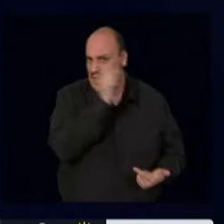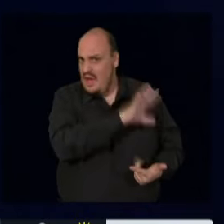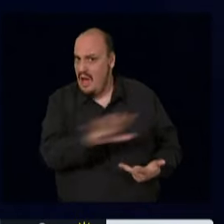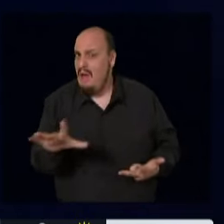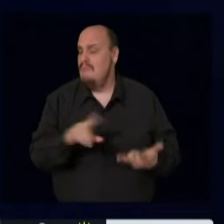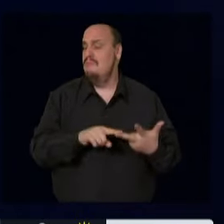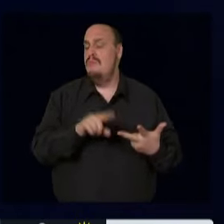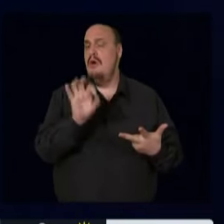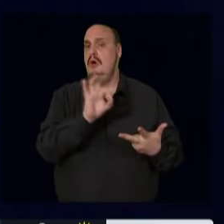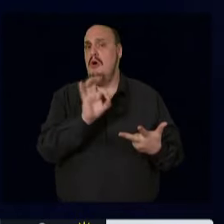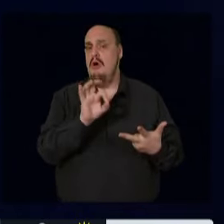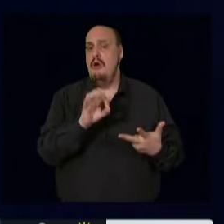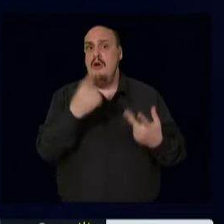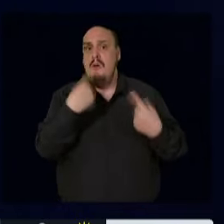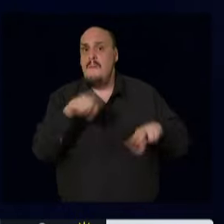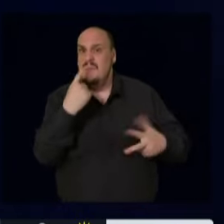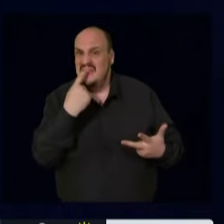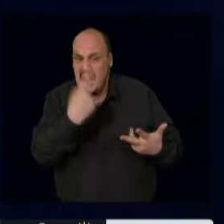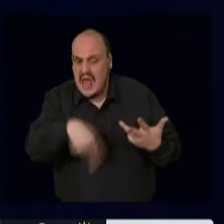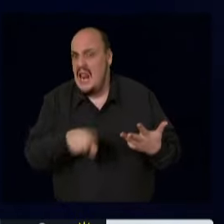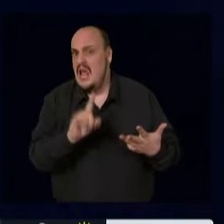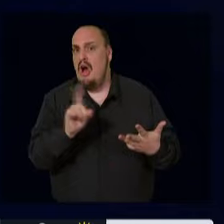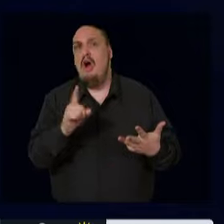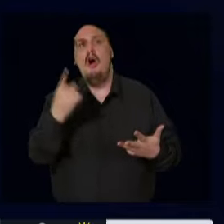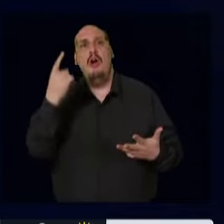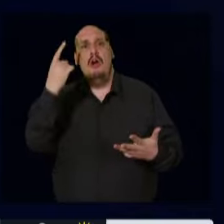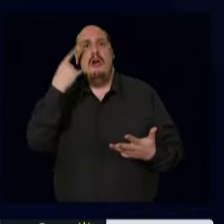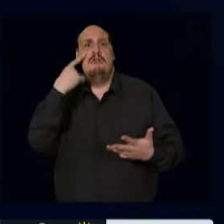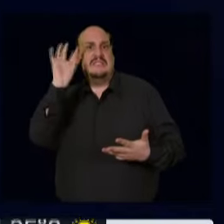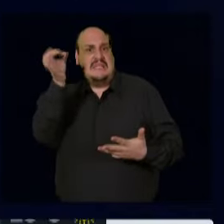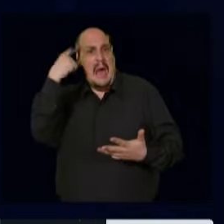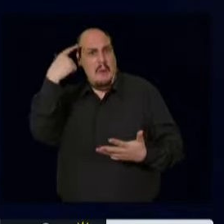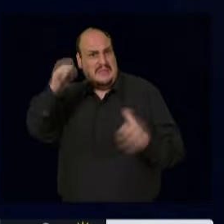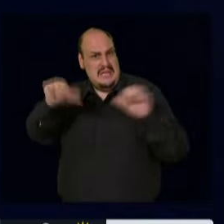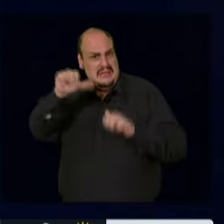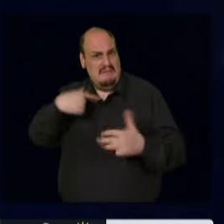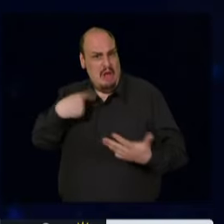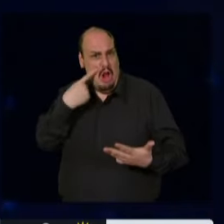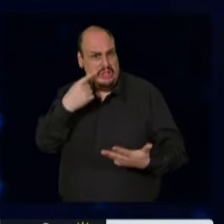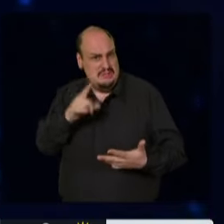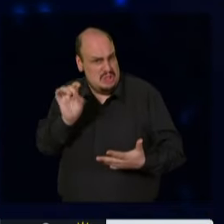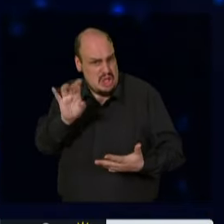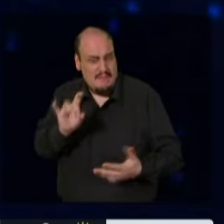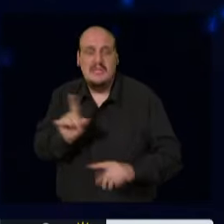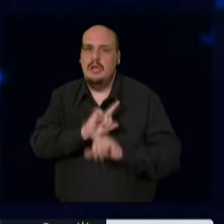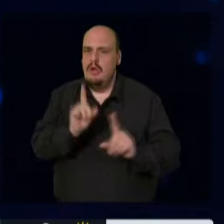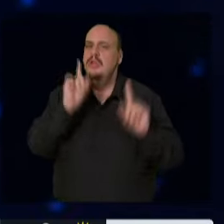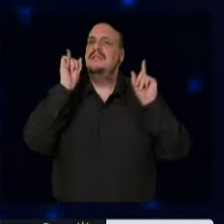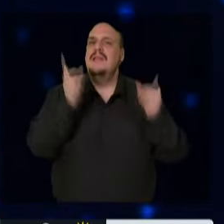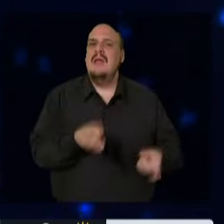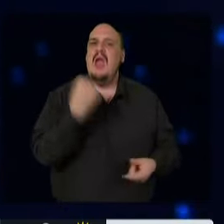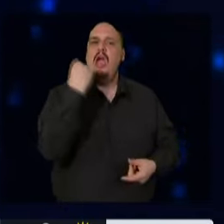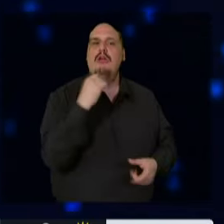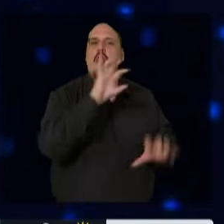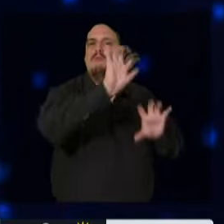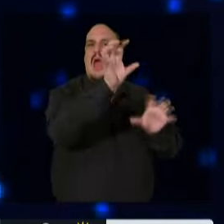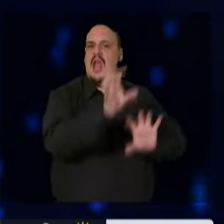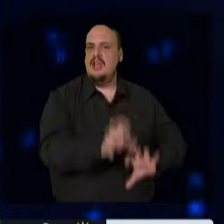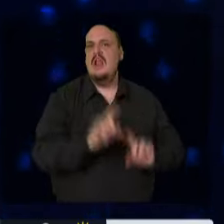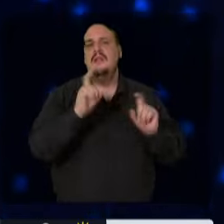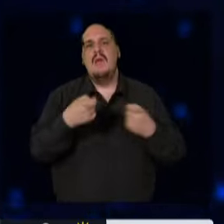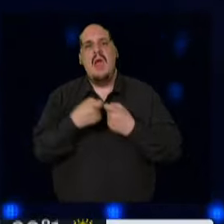no solamente nuestros minerales y nuestra economía del conocimiento, sino también nuestras economías regionales y nuestras